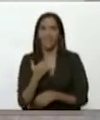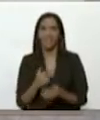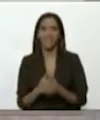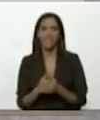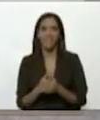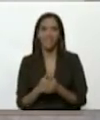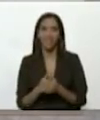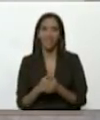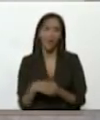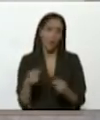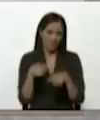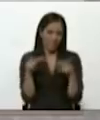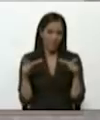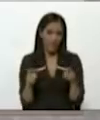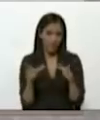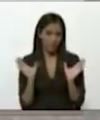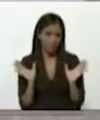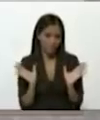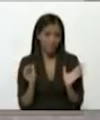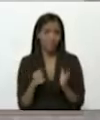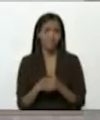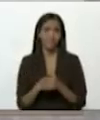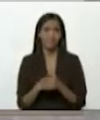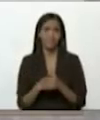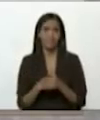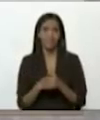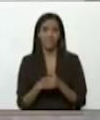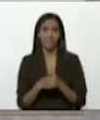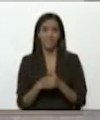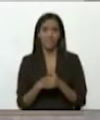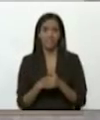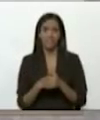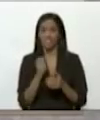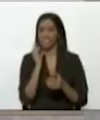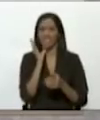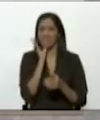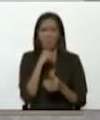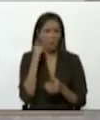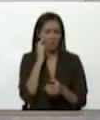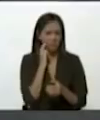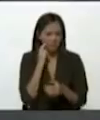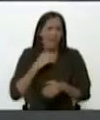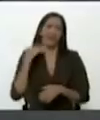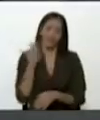Por ponerte un caso, ¿no? El número dos, no, eso no es xenofobia.